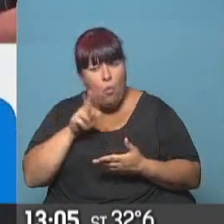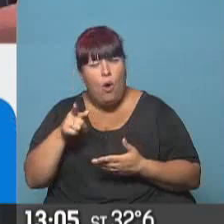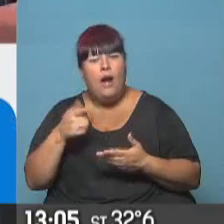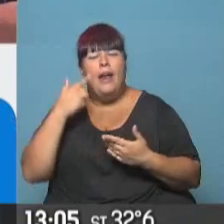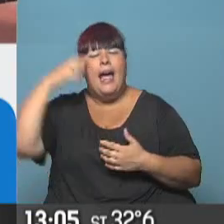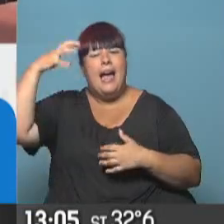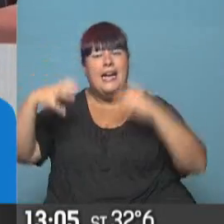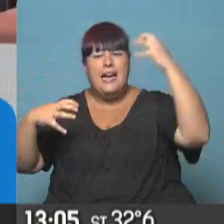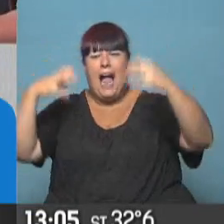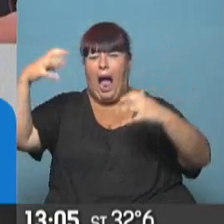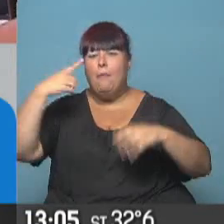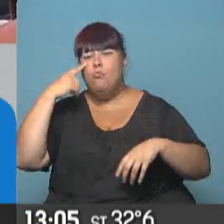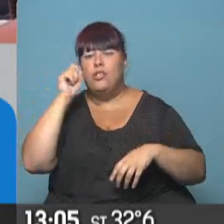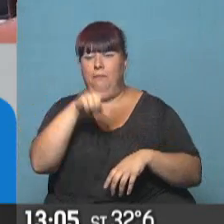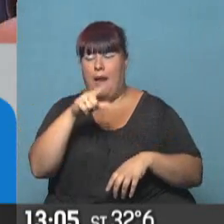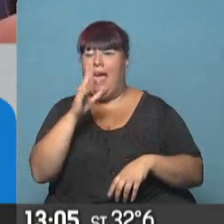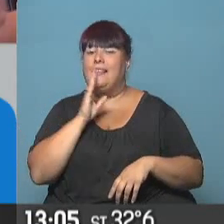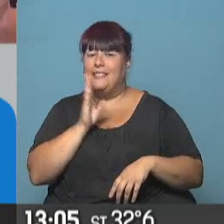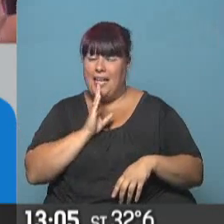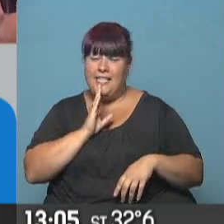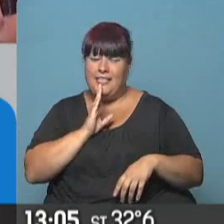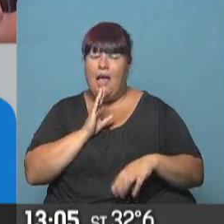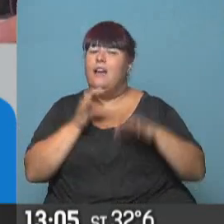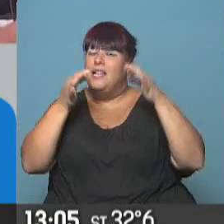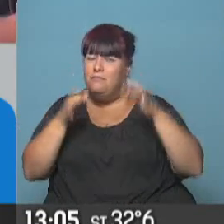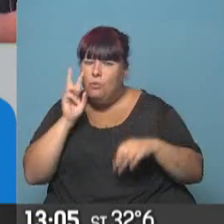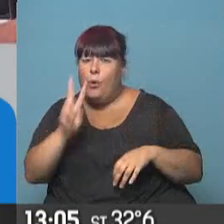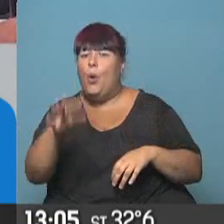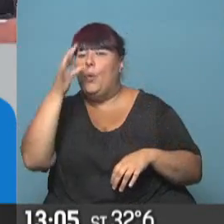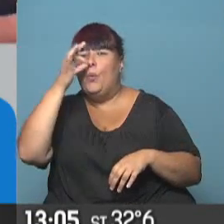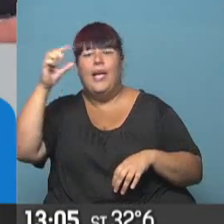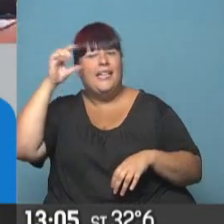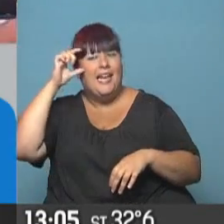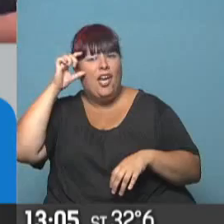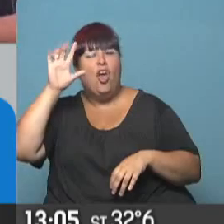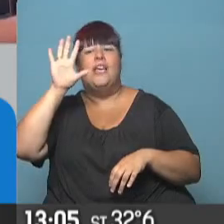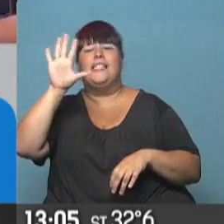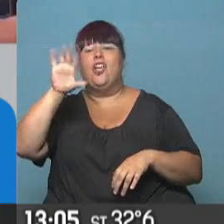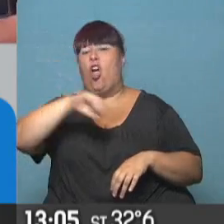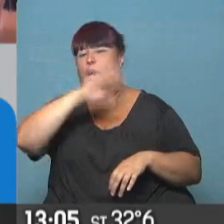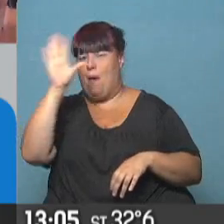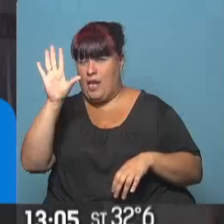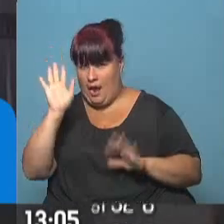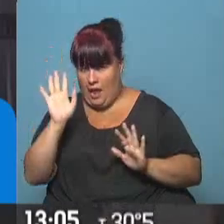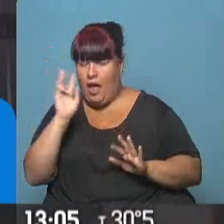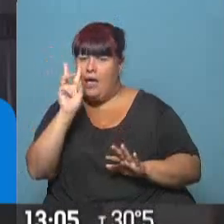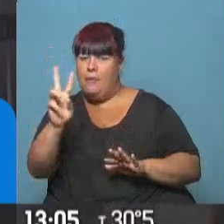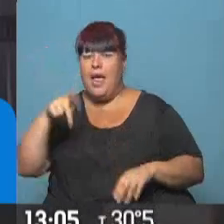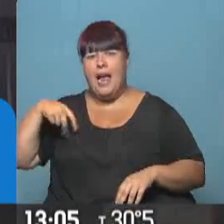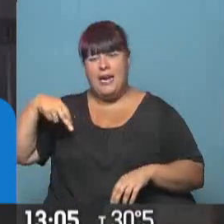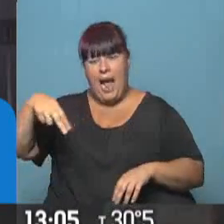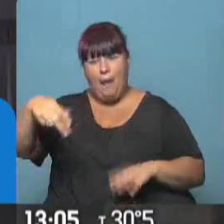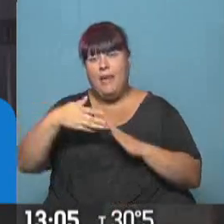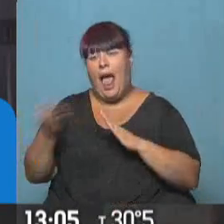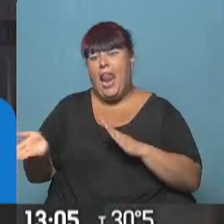las cámaras de la municipalidad de Ezeiza, recién el 20 de enero a las 5 de la mañana, se la ve caminando por